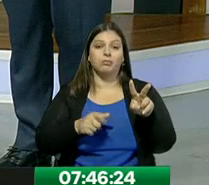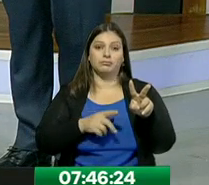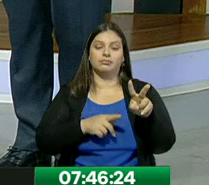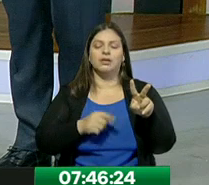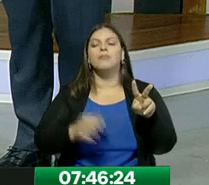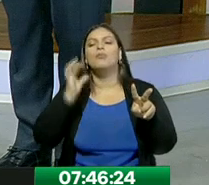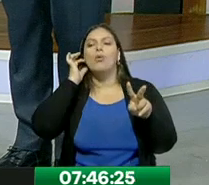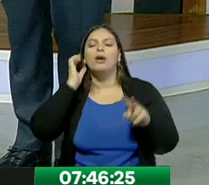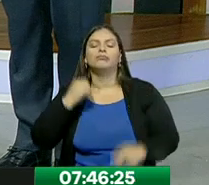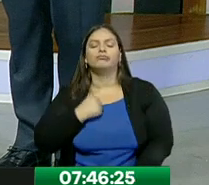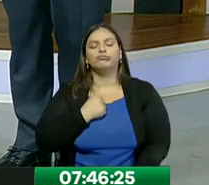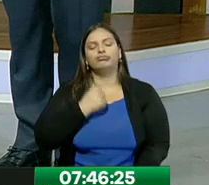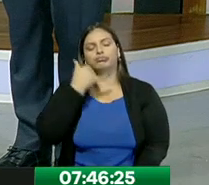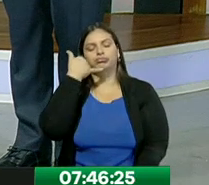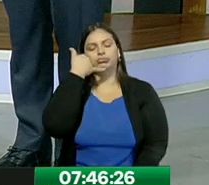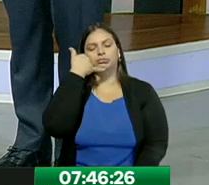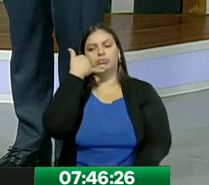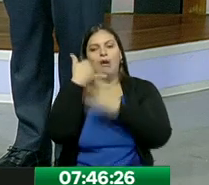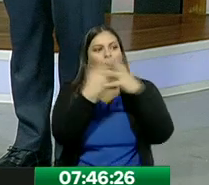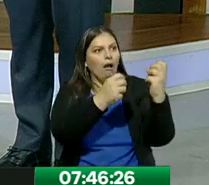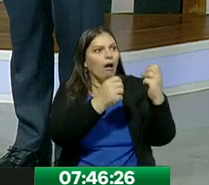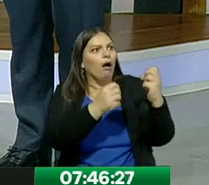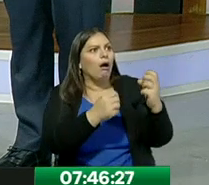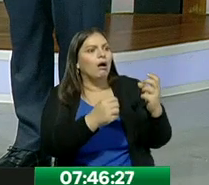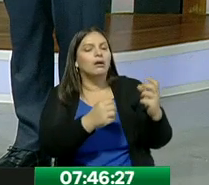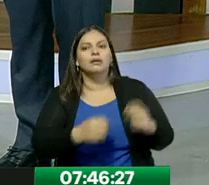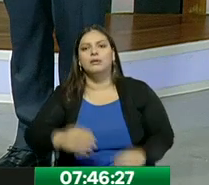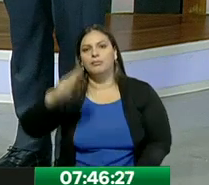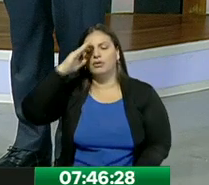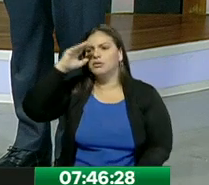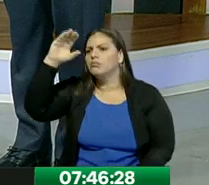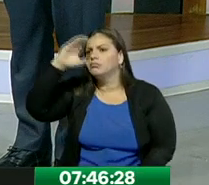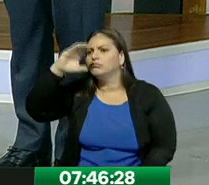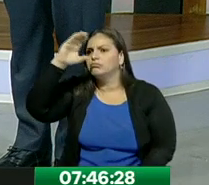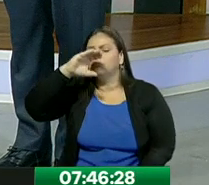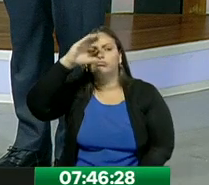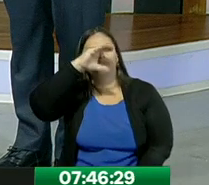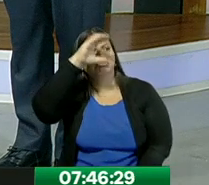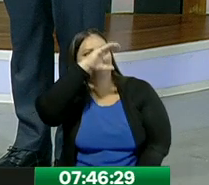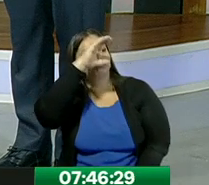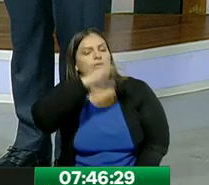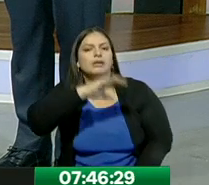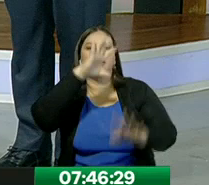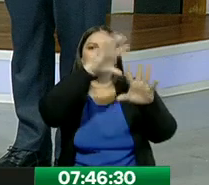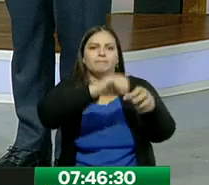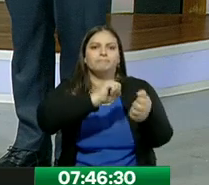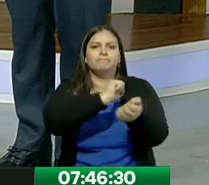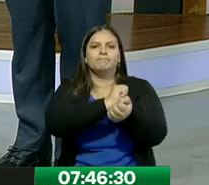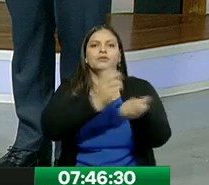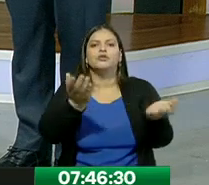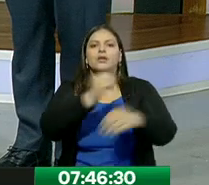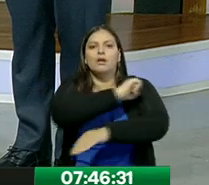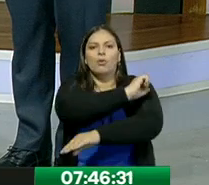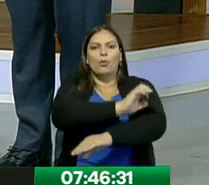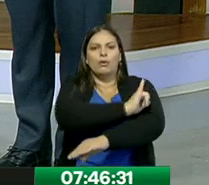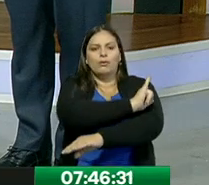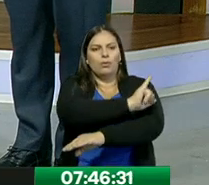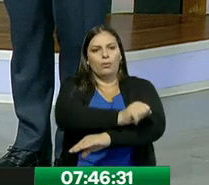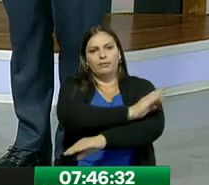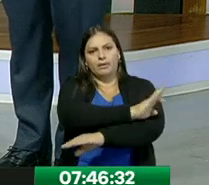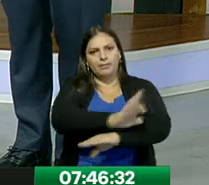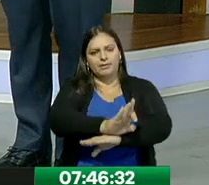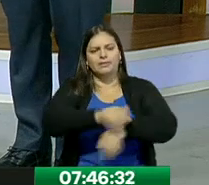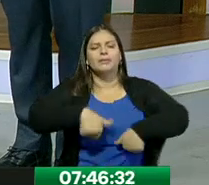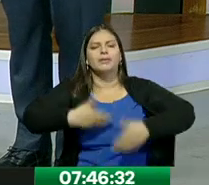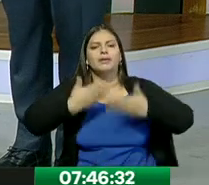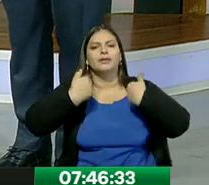fueron retenidos por la ciudadanía y entregados a miembros de la Policía Nacional en la avenida Juan Tanca Marengo, esto en el norte de Guayaquil.